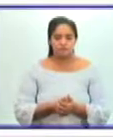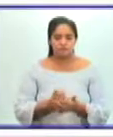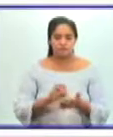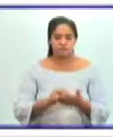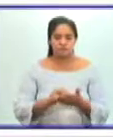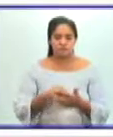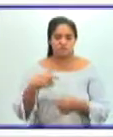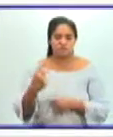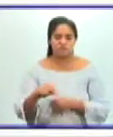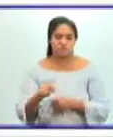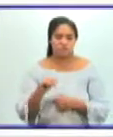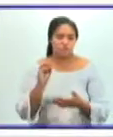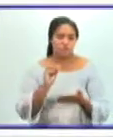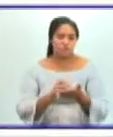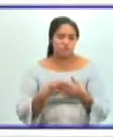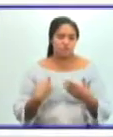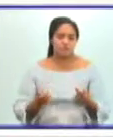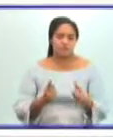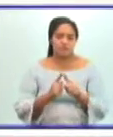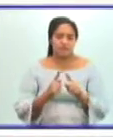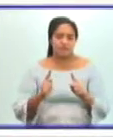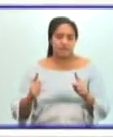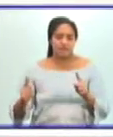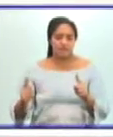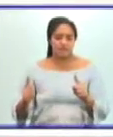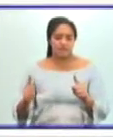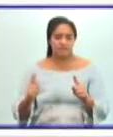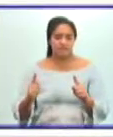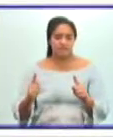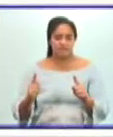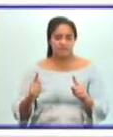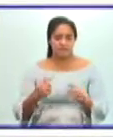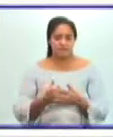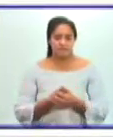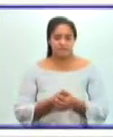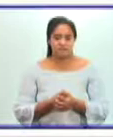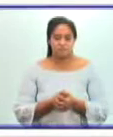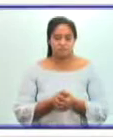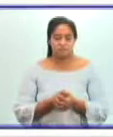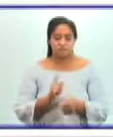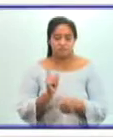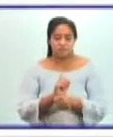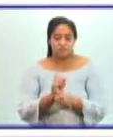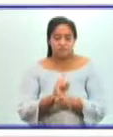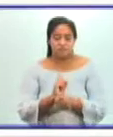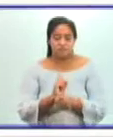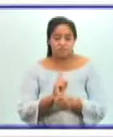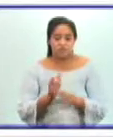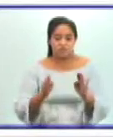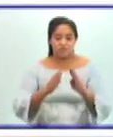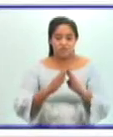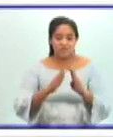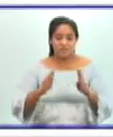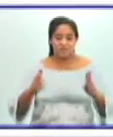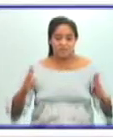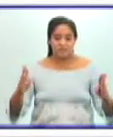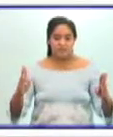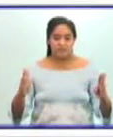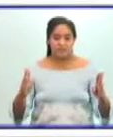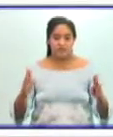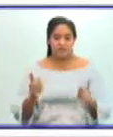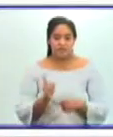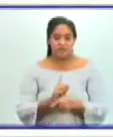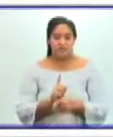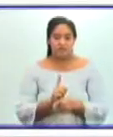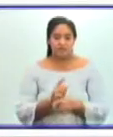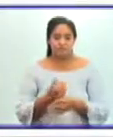plantea que la distancia entre los perros es paralela a la distancia entre los huesos. Y estas dos distancias